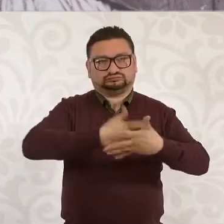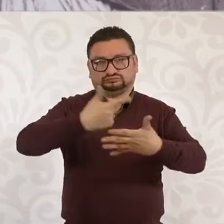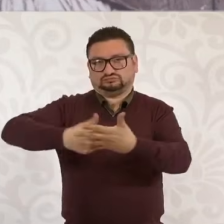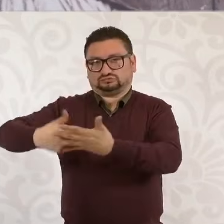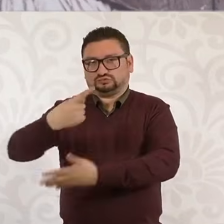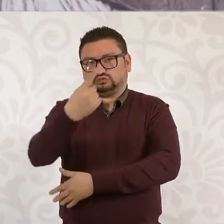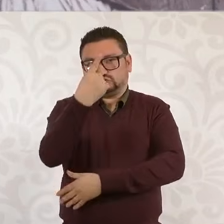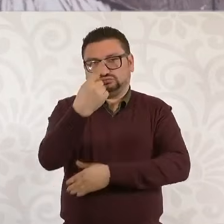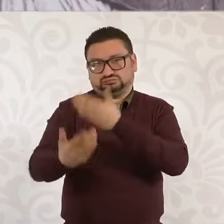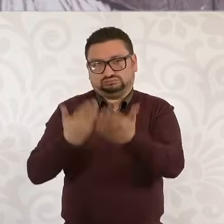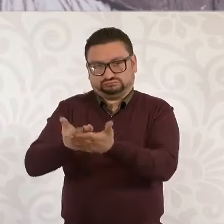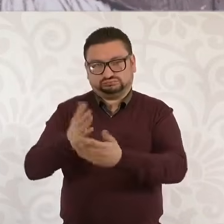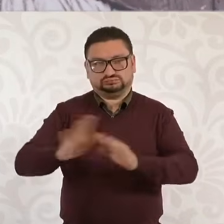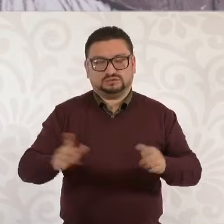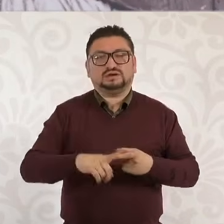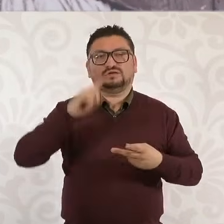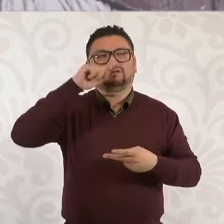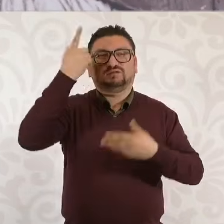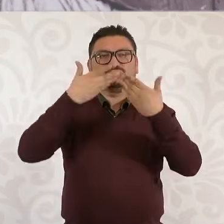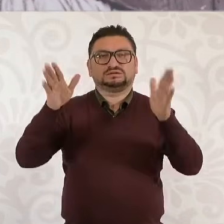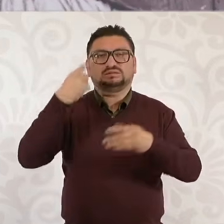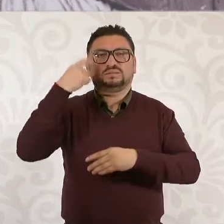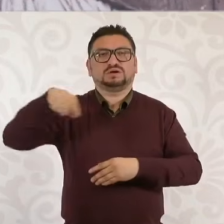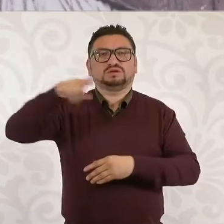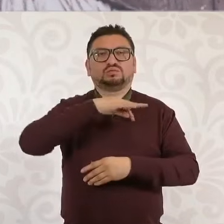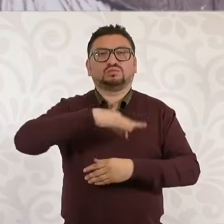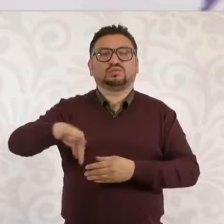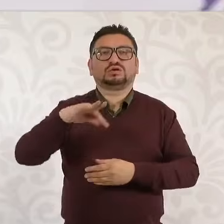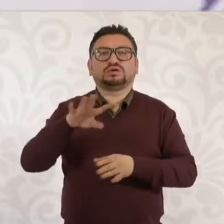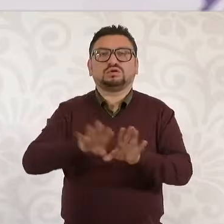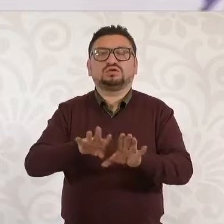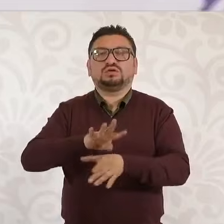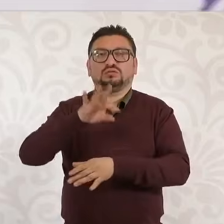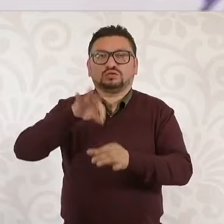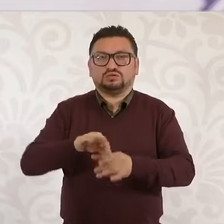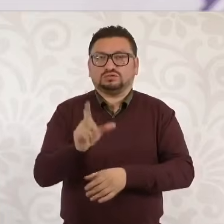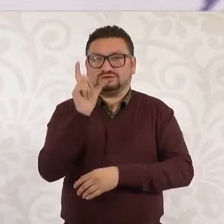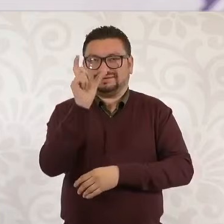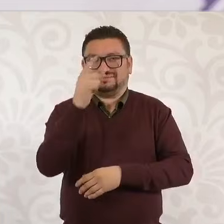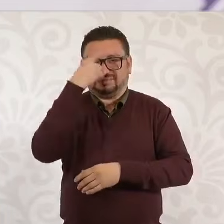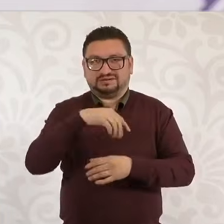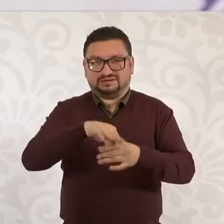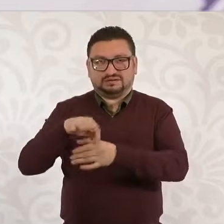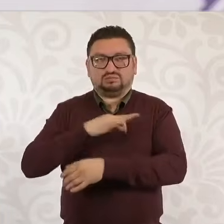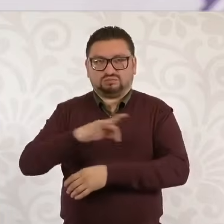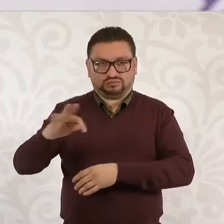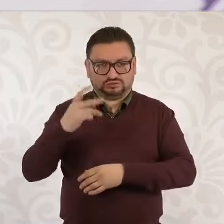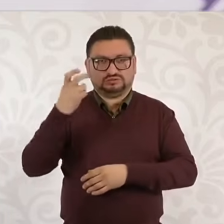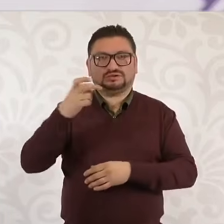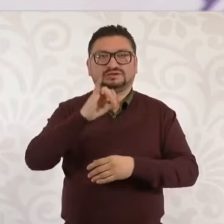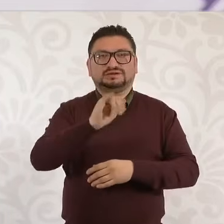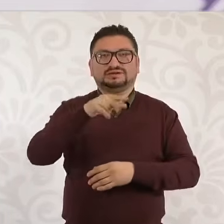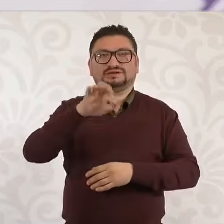está planteando. Y la facilidad para la adquisición de la credencial electoral, que también la representación de